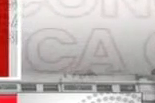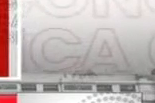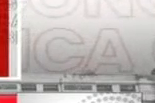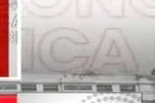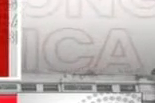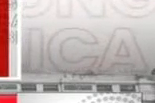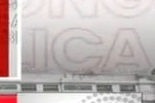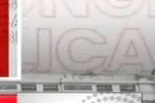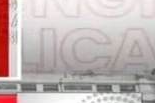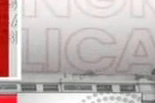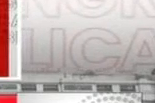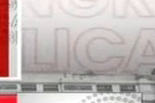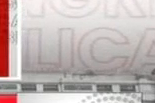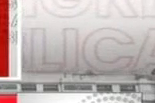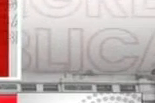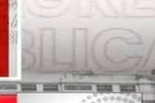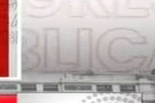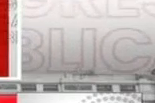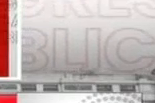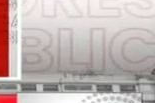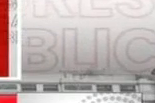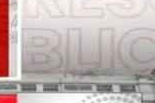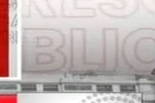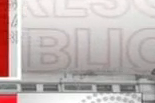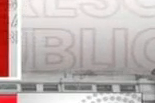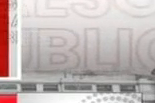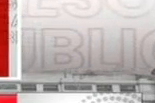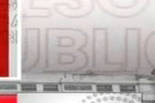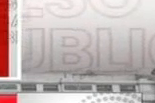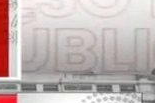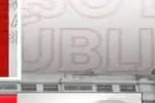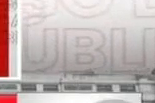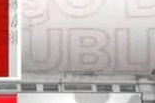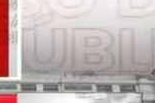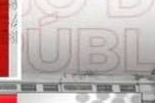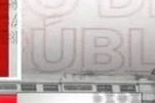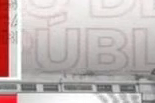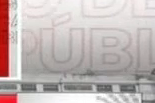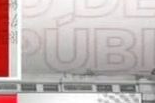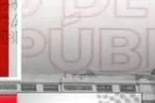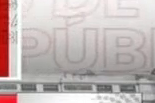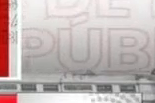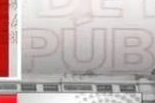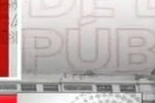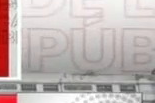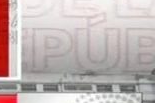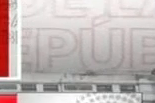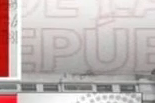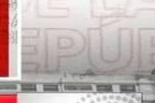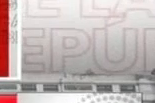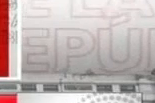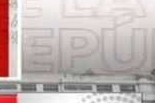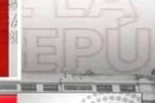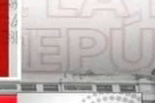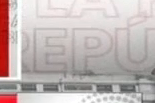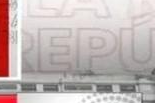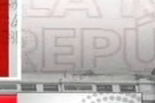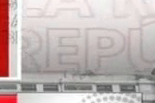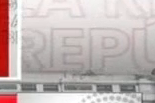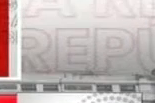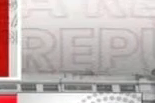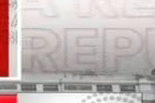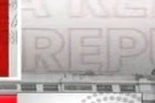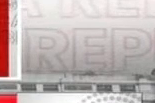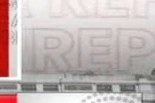Y si hablamos también, señor ministro, de la reforma agraria, es muy importante la